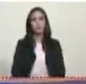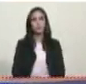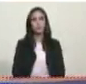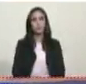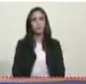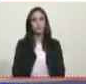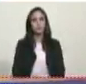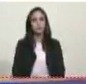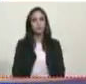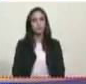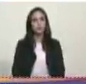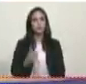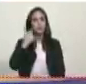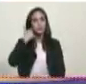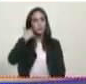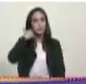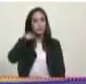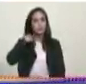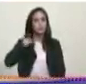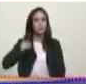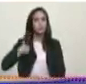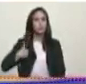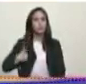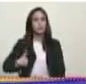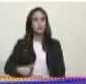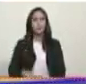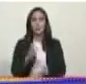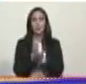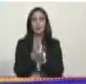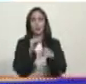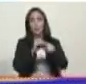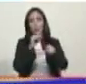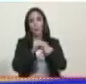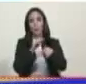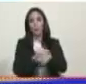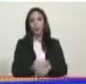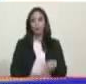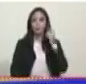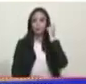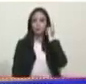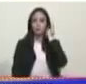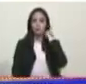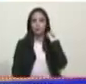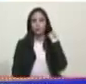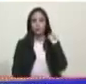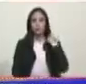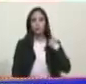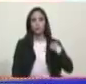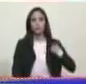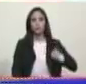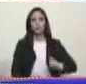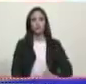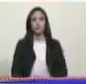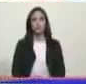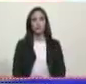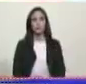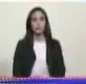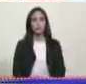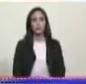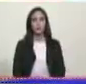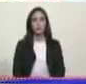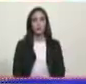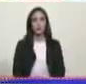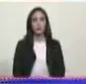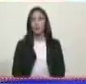El Aissami. Siempre le insisto, Hipólito, vicepresidenta de Gobierno. Nosotros tenemos